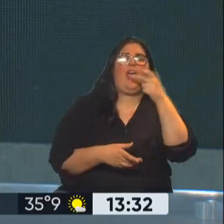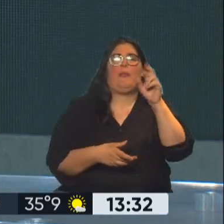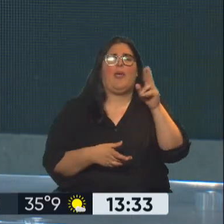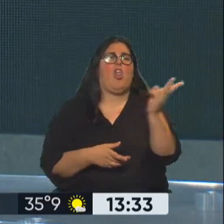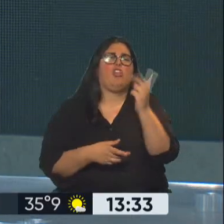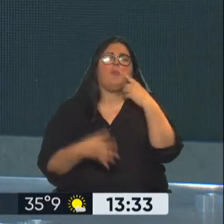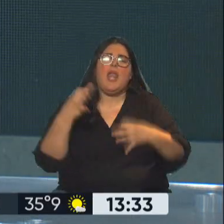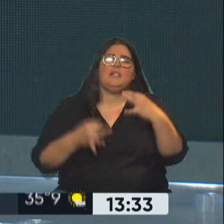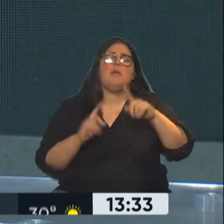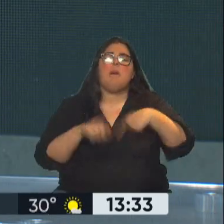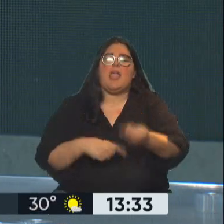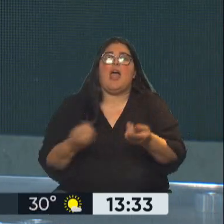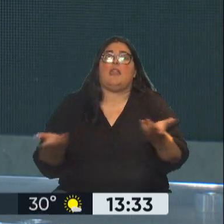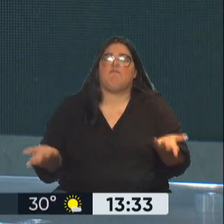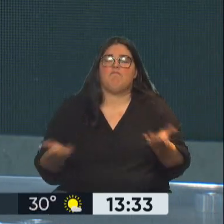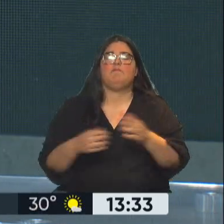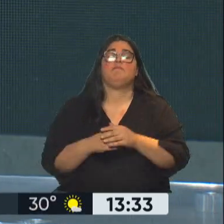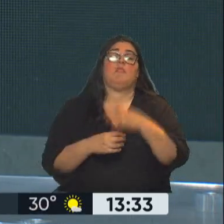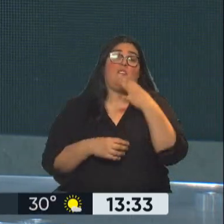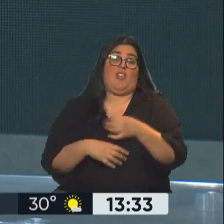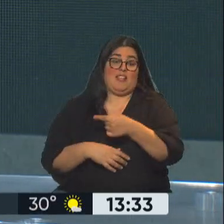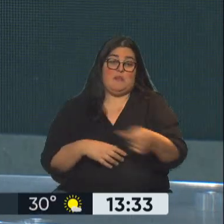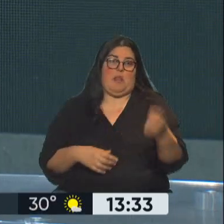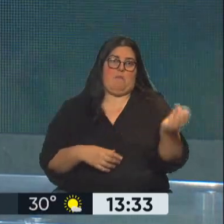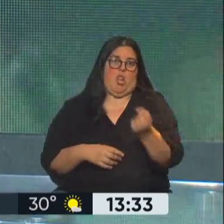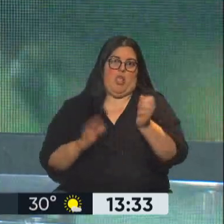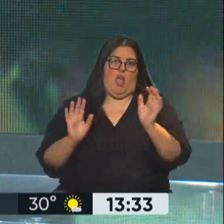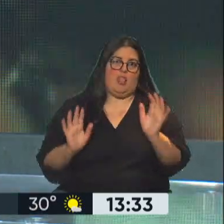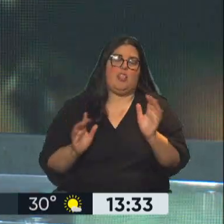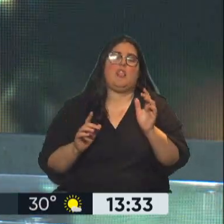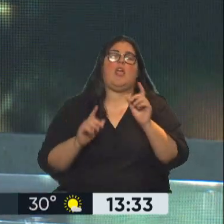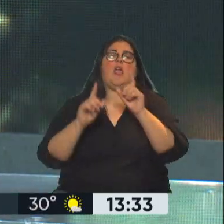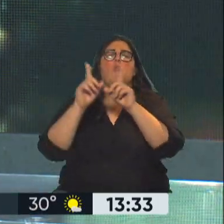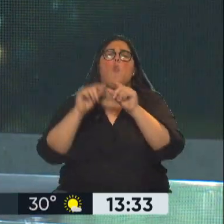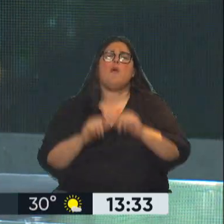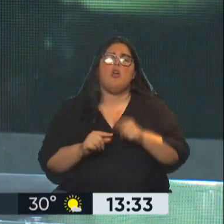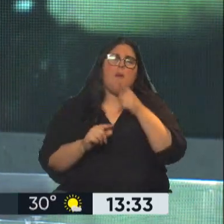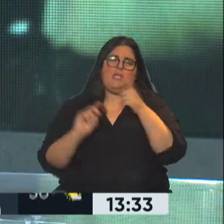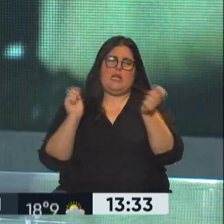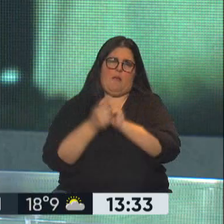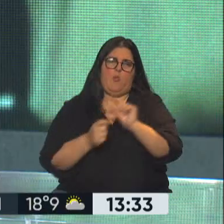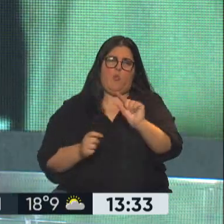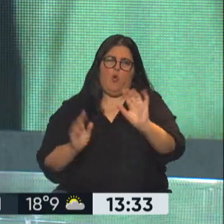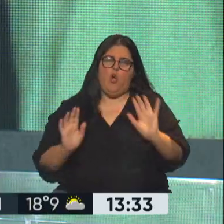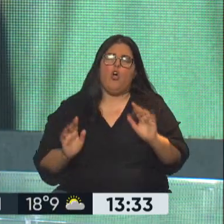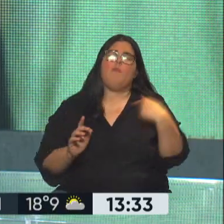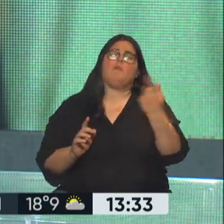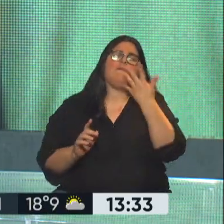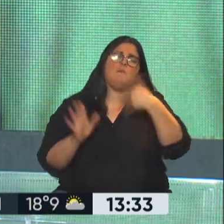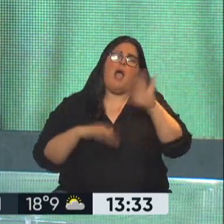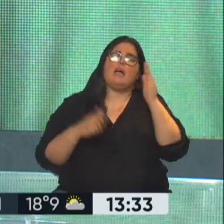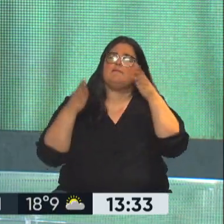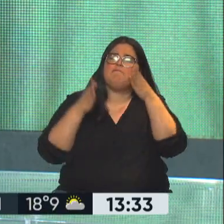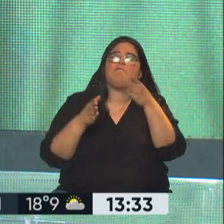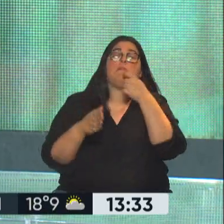verdad, una semana bastante importante. Los números parecen haber cambiado un poquito, pero yo me quiero centrar un poco en qué va a